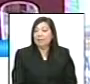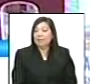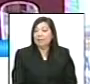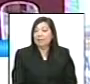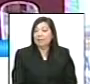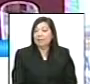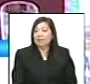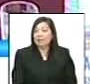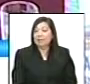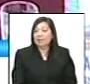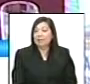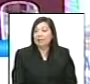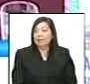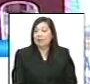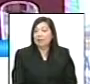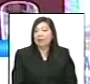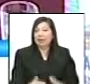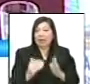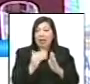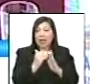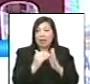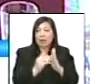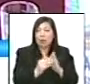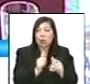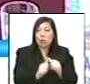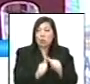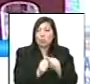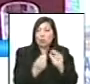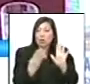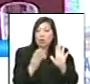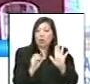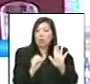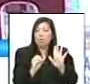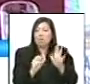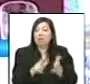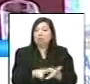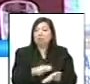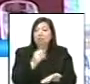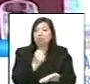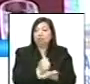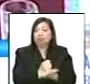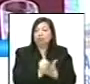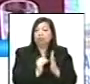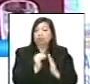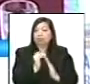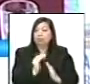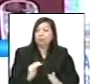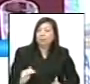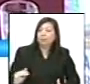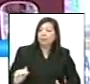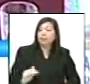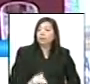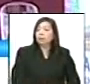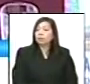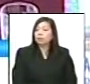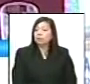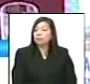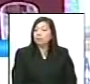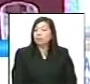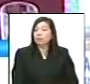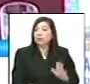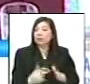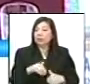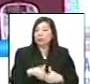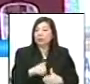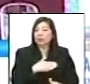El artículo 90 ha sido aprobado por mayoría, con 13